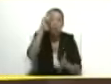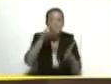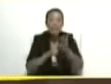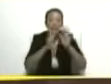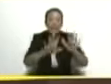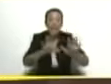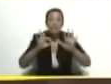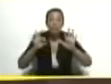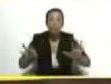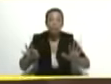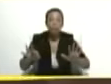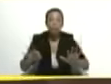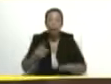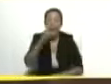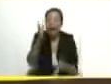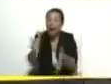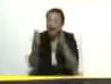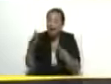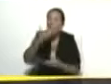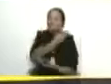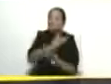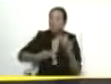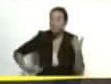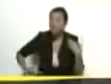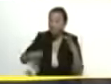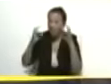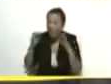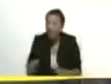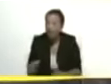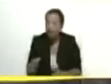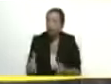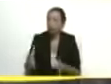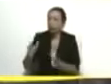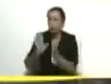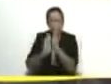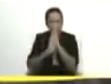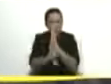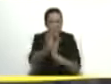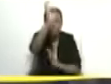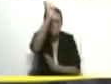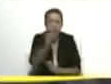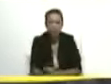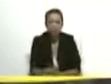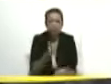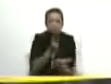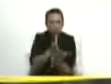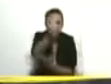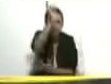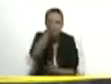2018, ganamos la presidencia por toda la línea del medio.